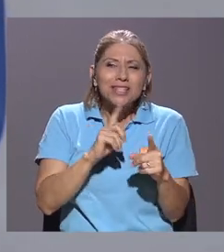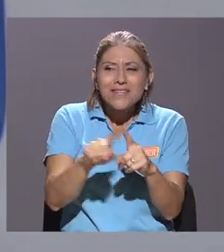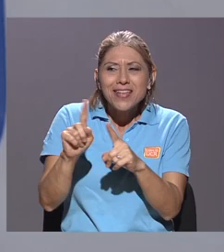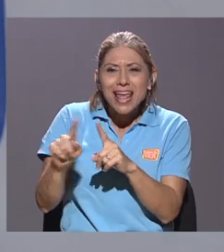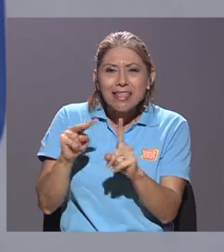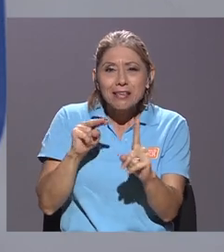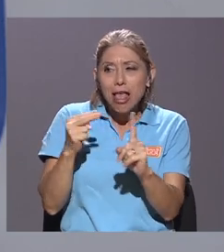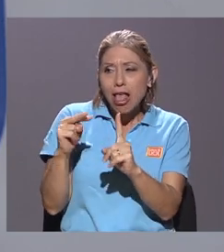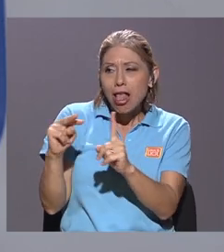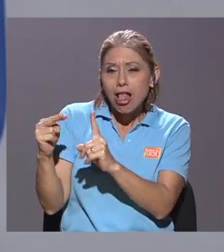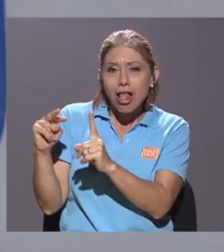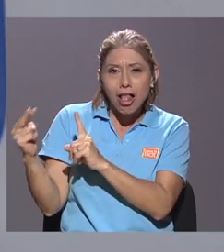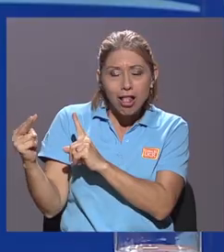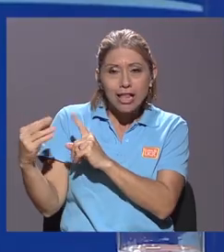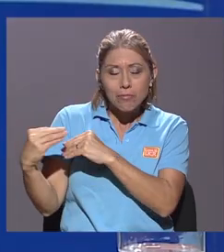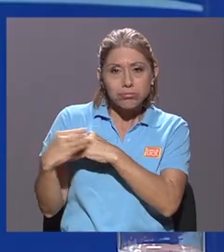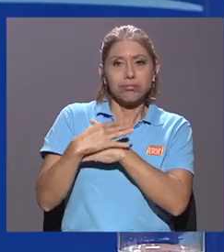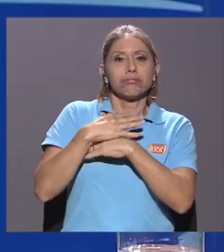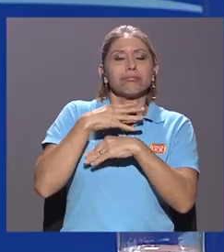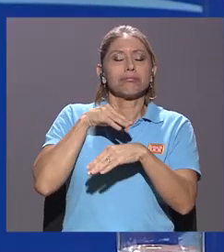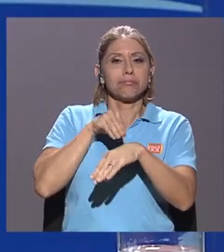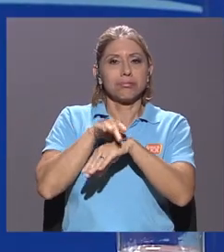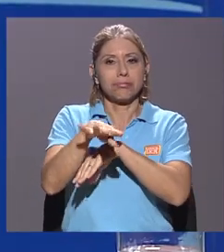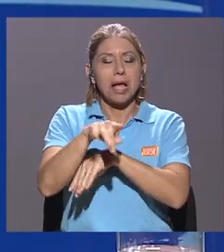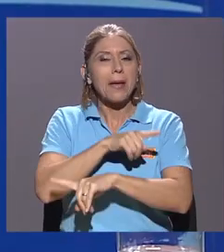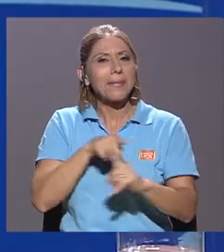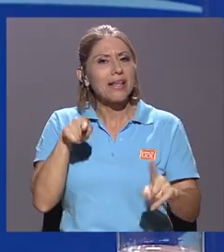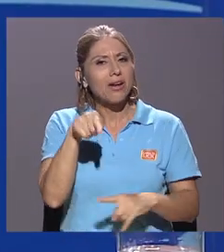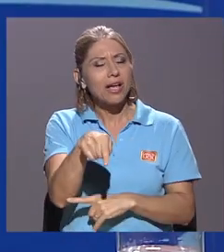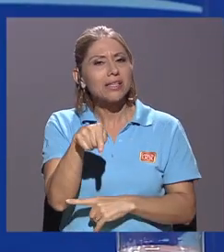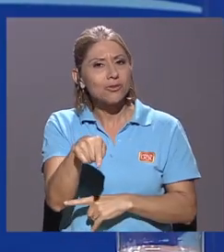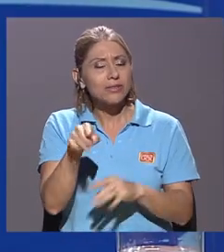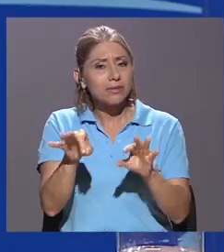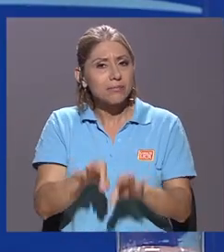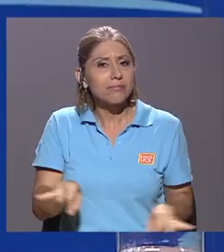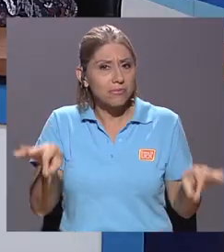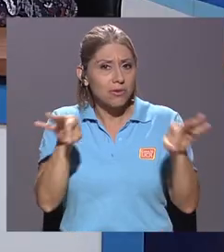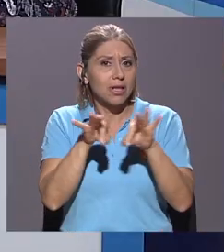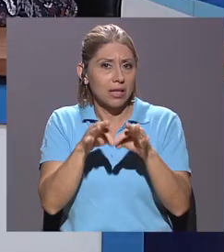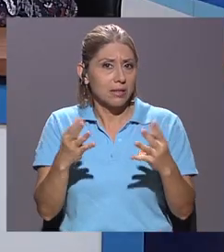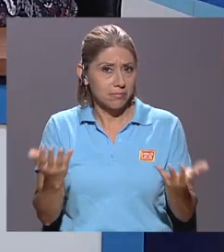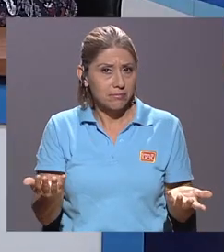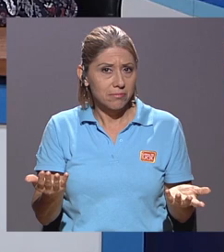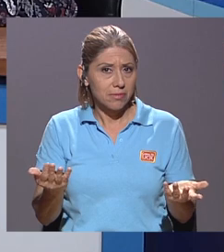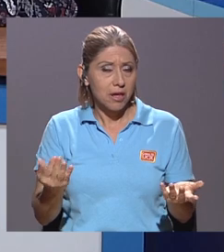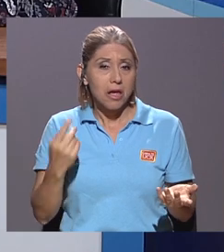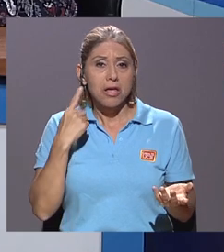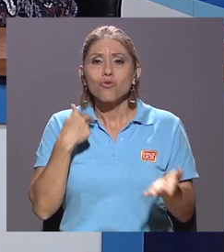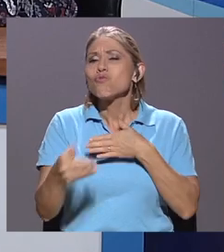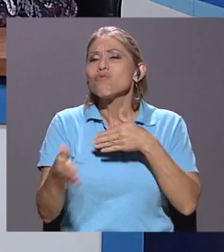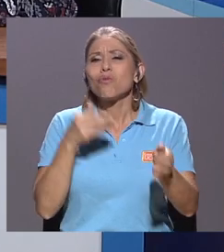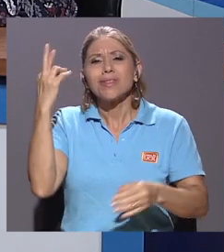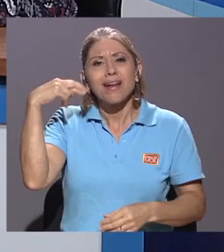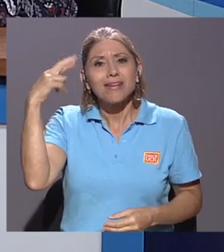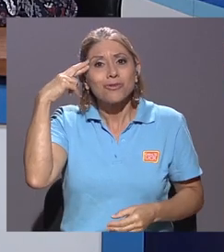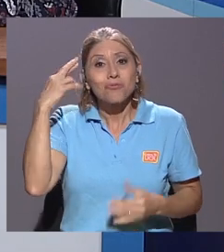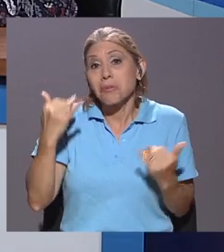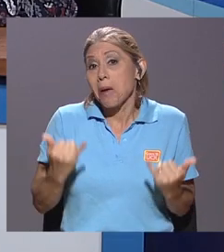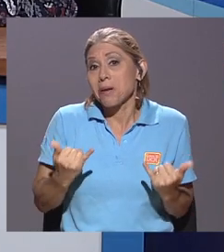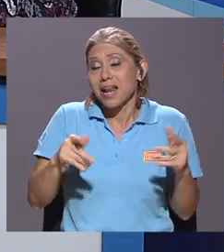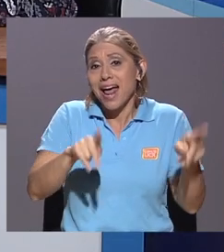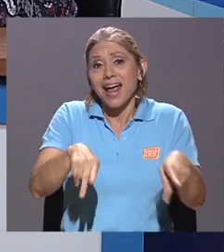internas o externas pero aún así eso es importante porque bueno sea cual sea el motivo lleva a la gente a practicar